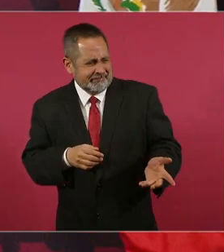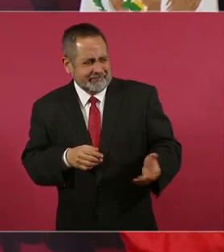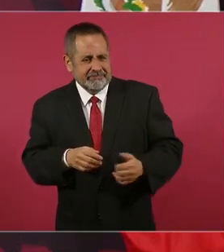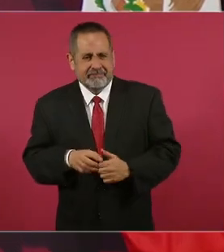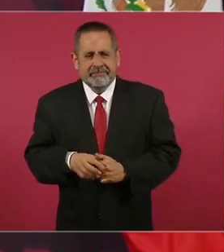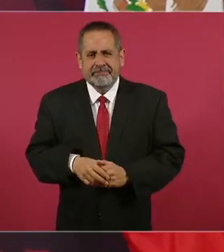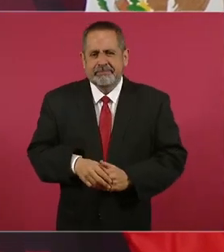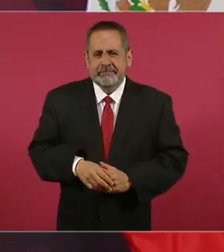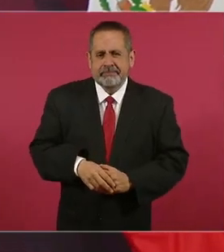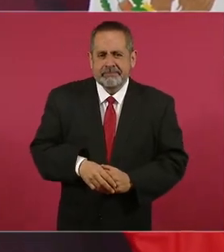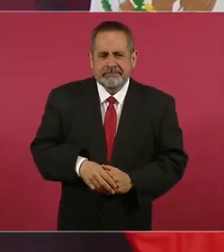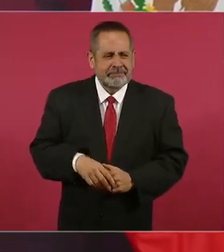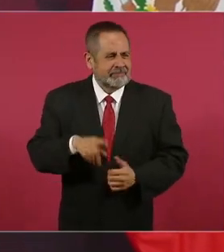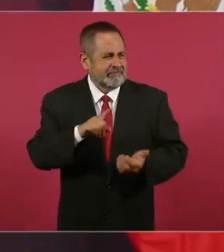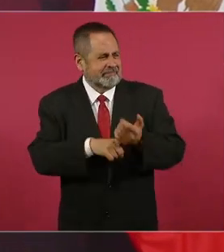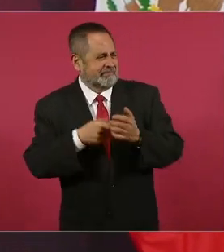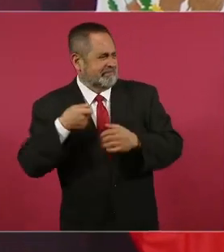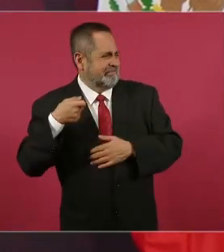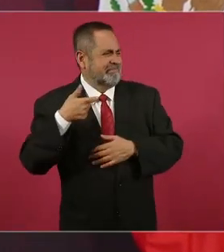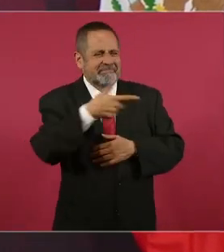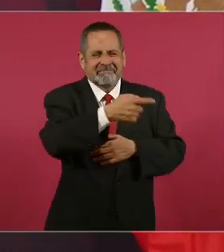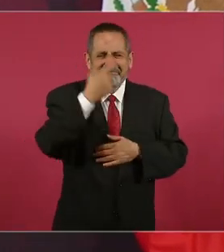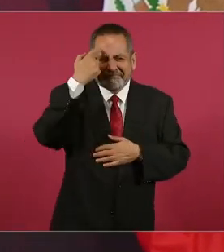temporada de sopilotes,